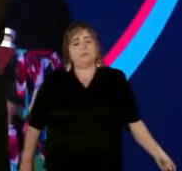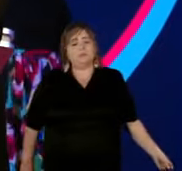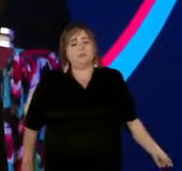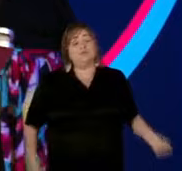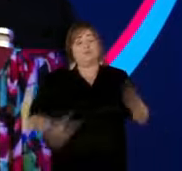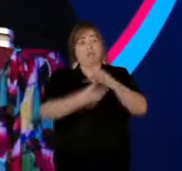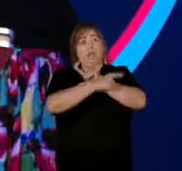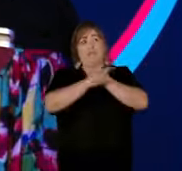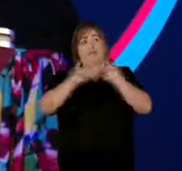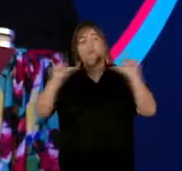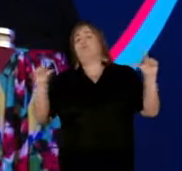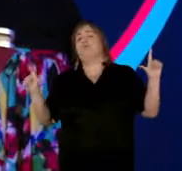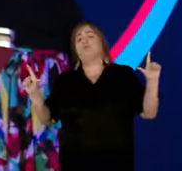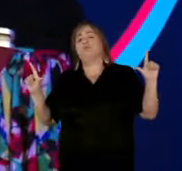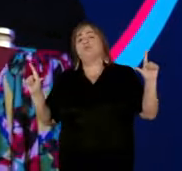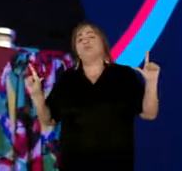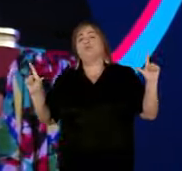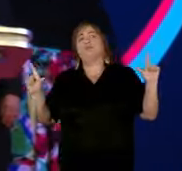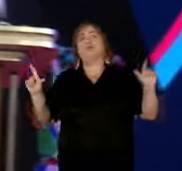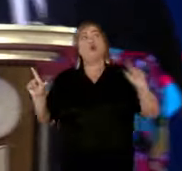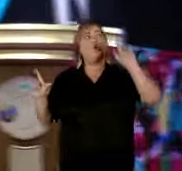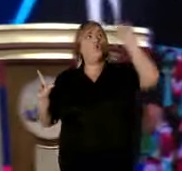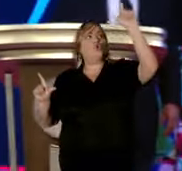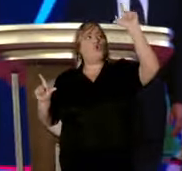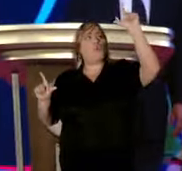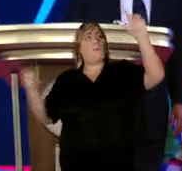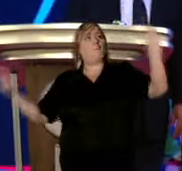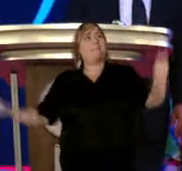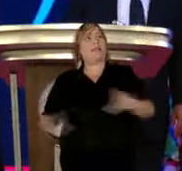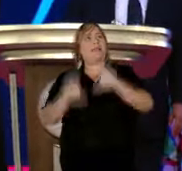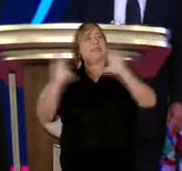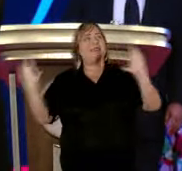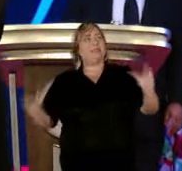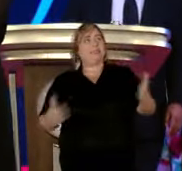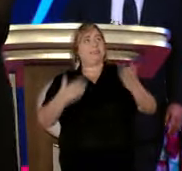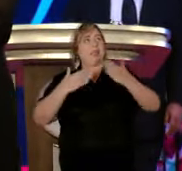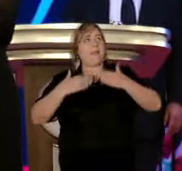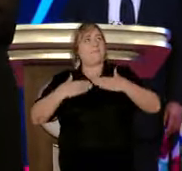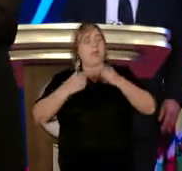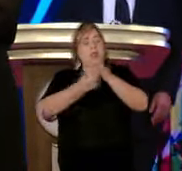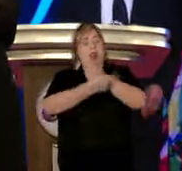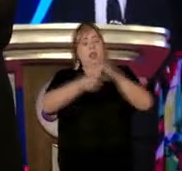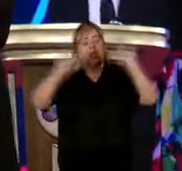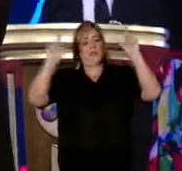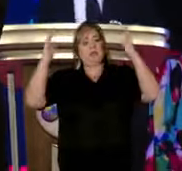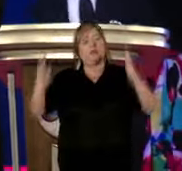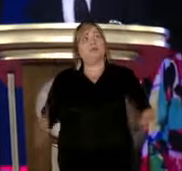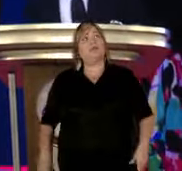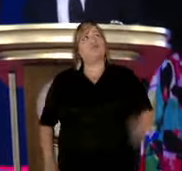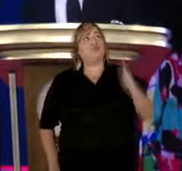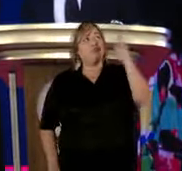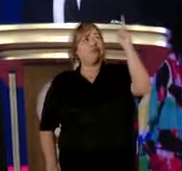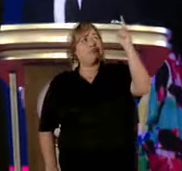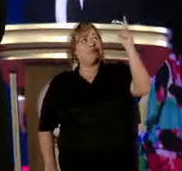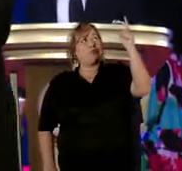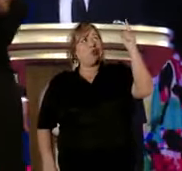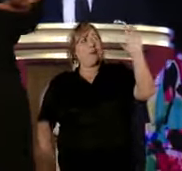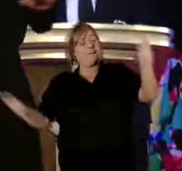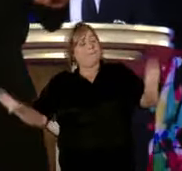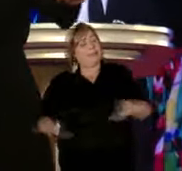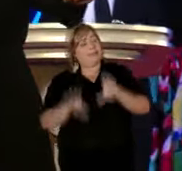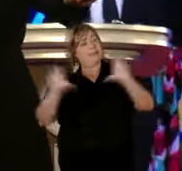libre, tú me hiciste libre. Tú me hiciste